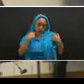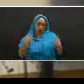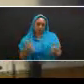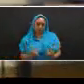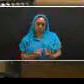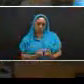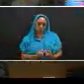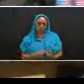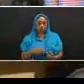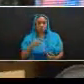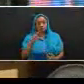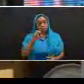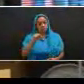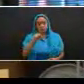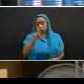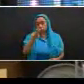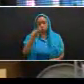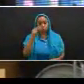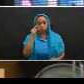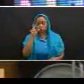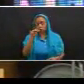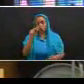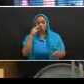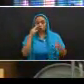Si tú no conoces al Señor Jesús,